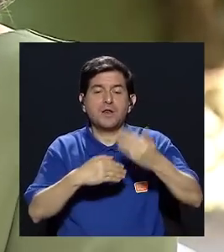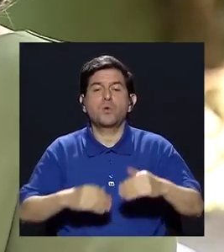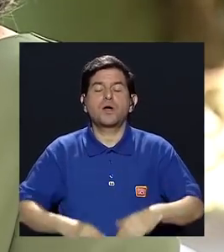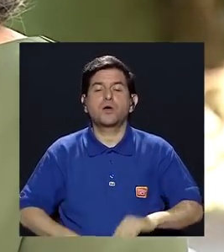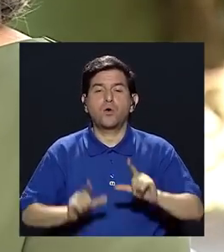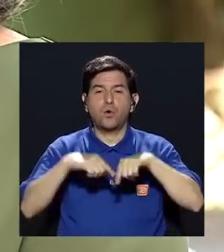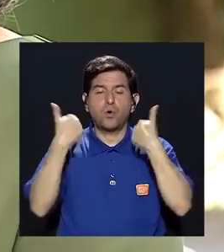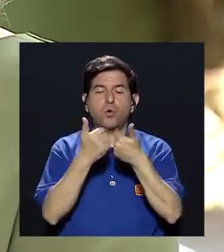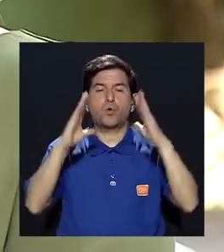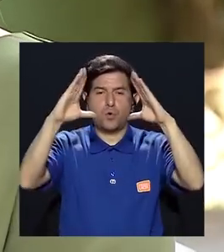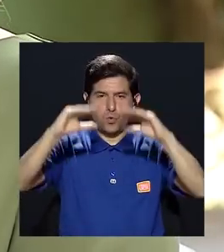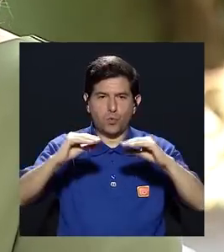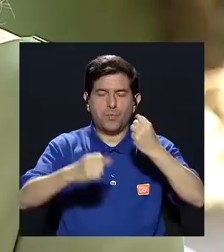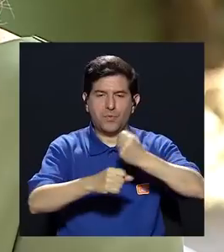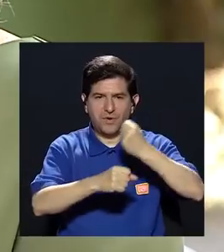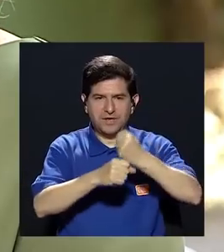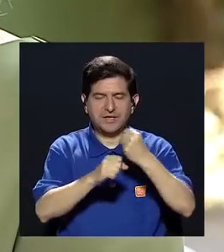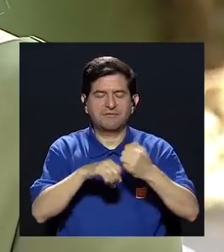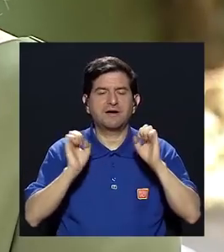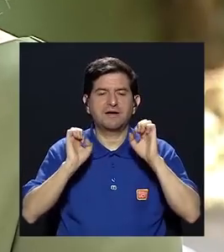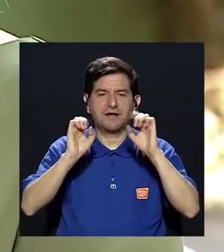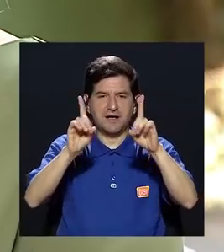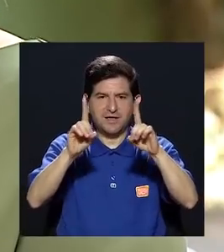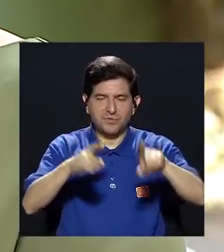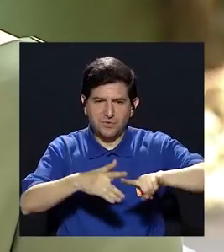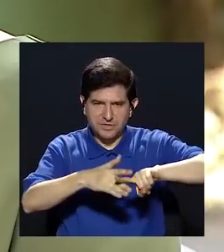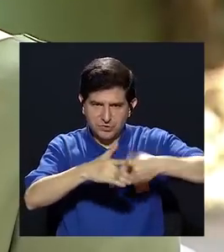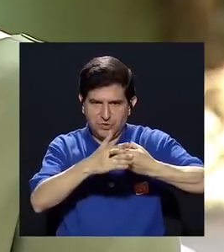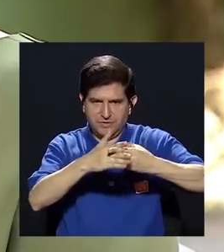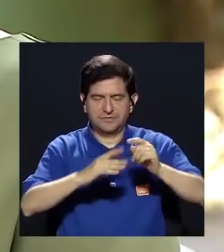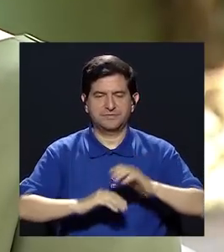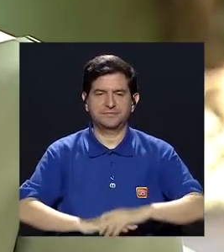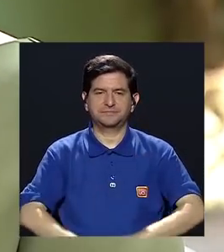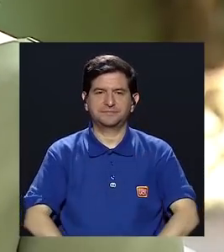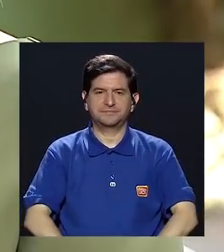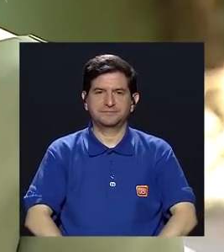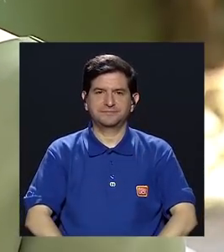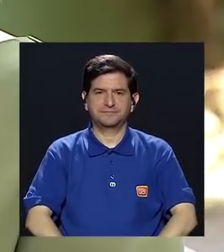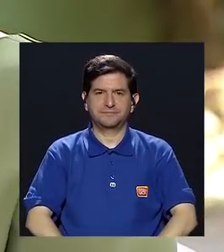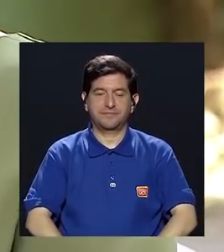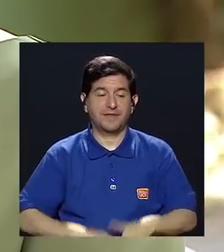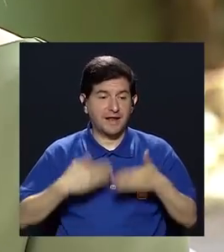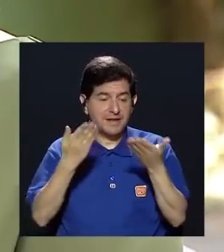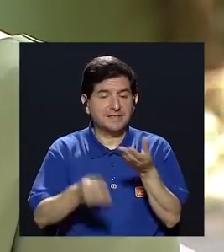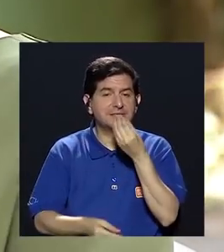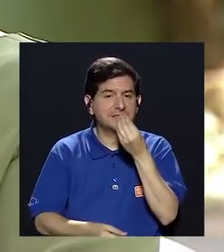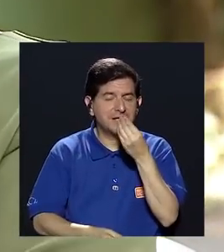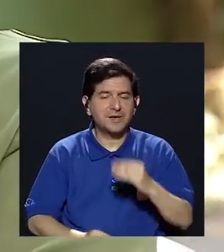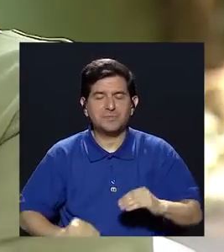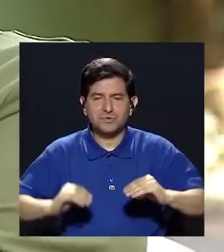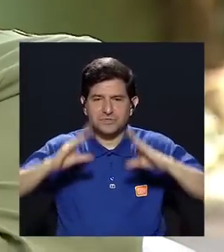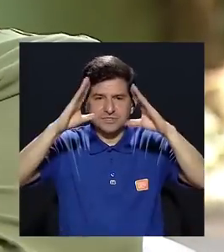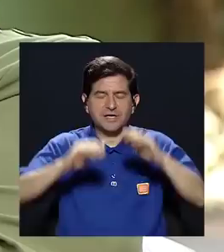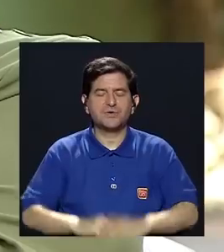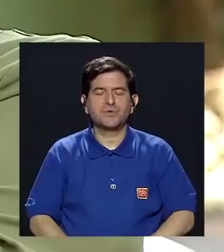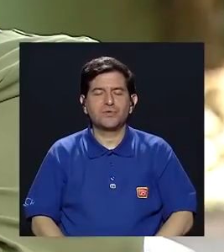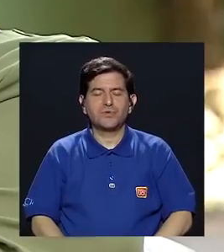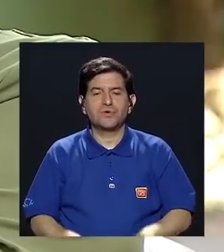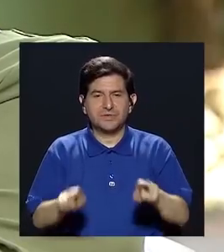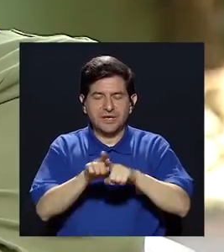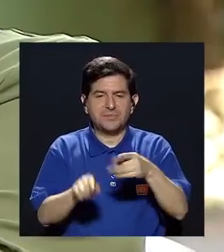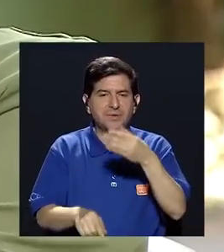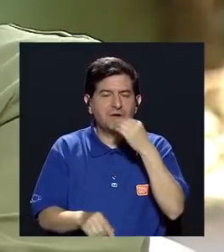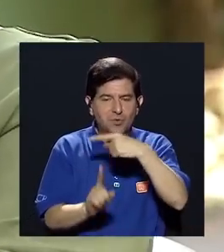grupo de la tarde que trabaja también en educación inicial. Les damos desayuno, almuerzo y merienda